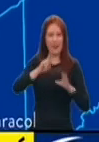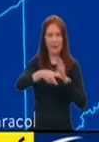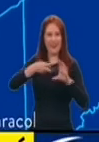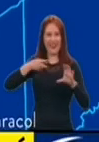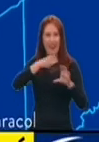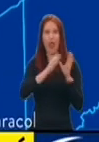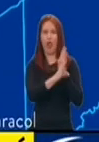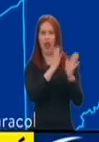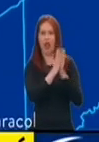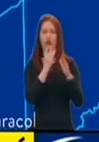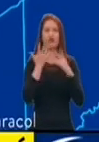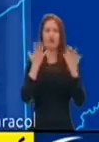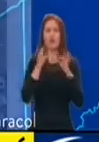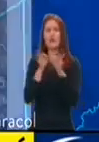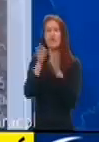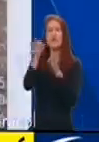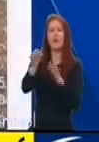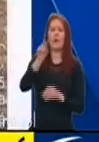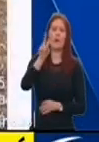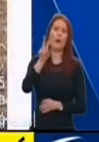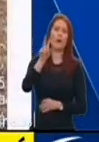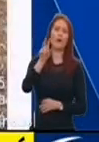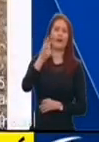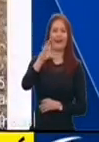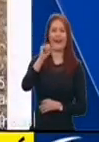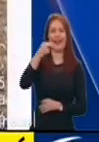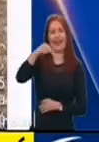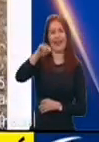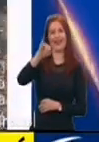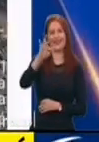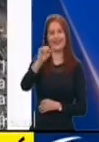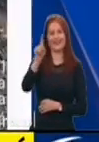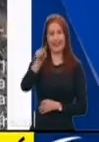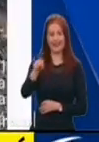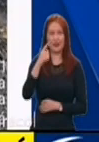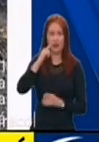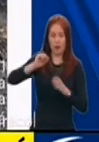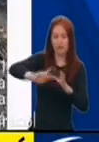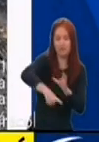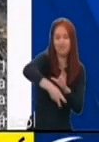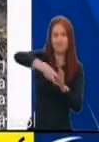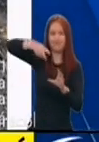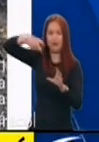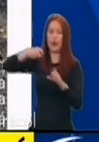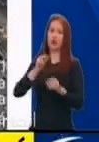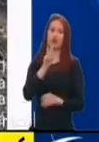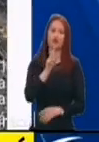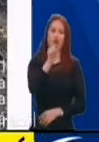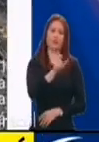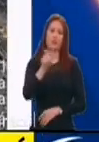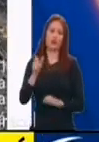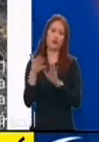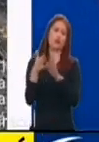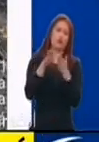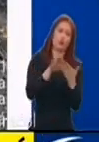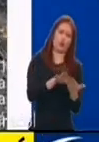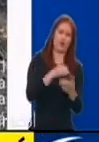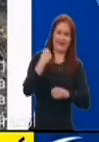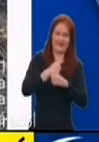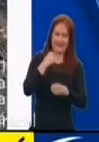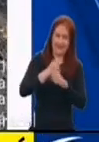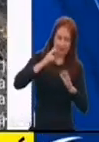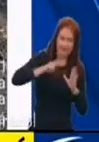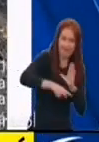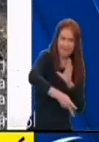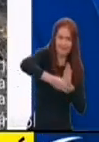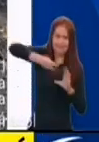en la vereda Cañitas del municipio de La Ubita, donde en un socavón de carbón dos de sus trabajadores lamentablemente pierden la vida. ¿Qué han dicho las